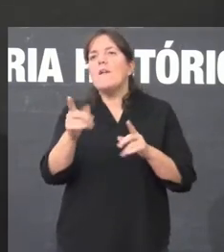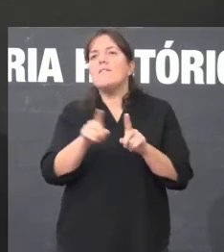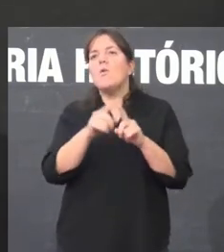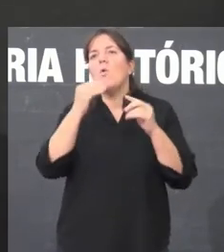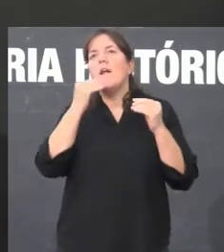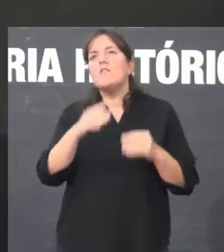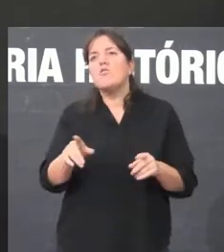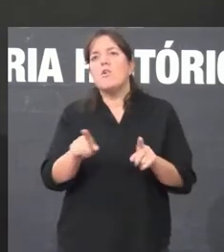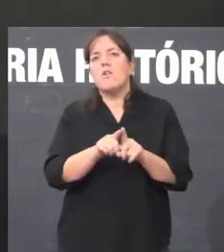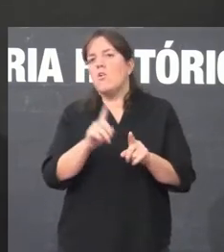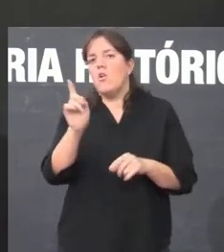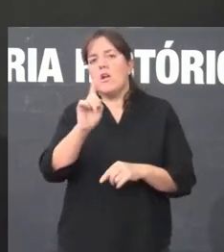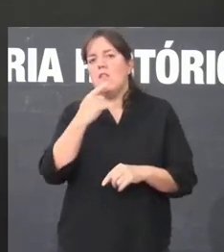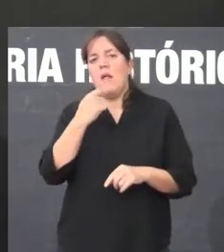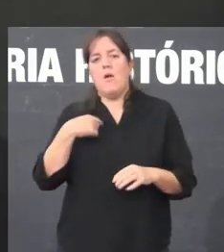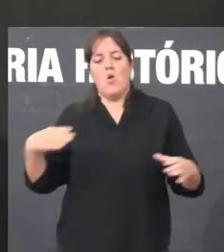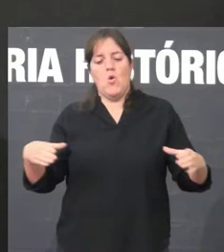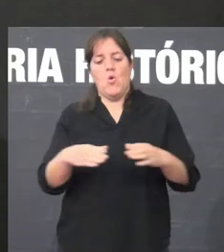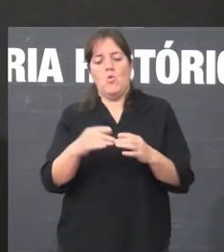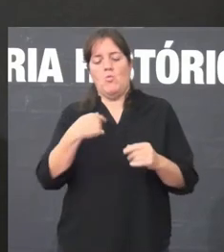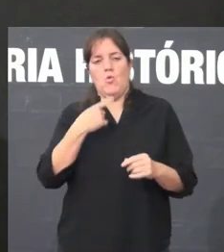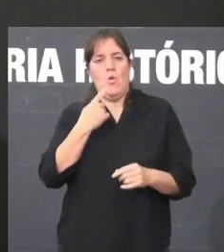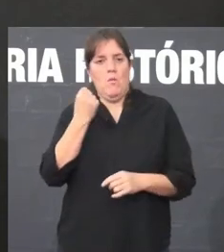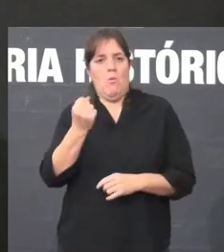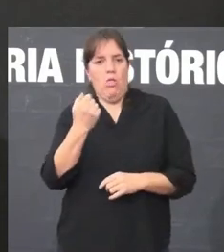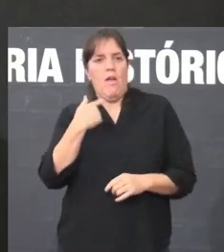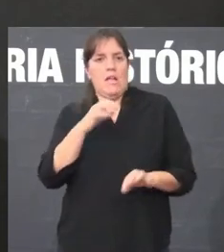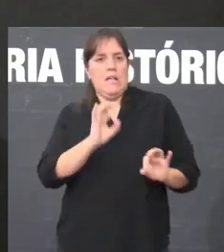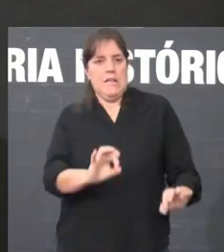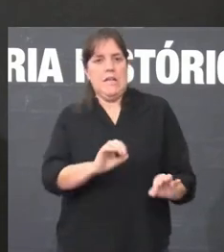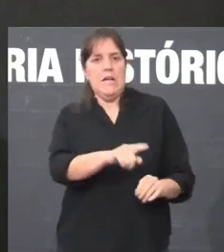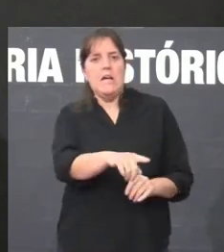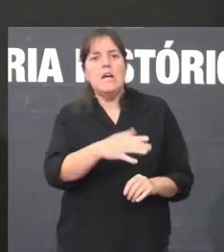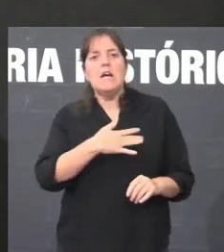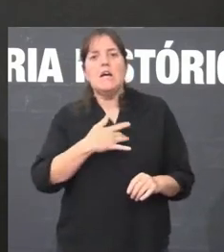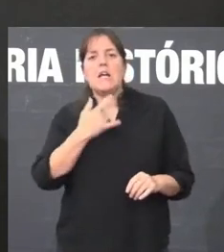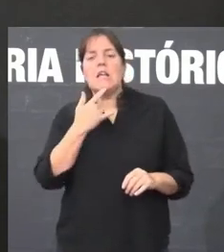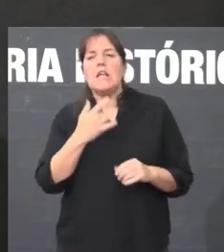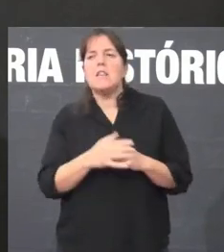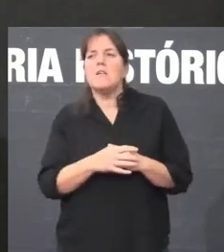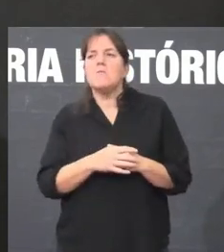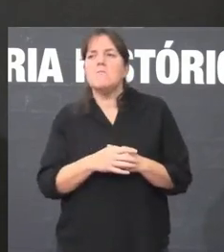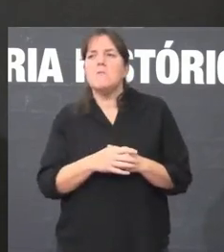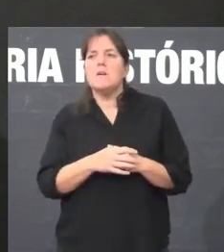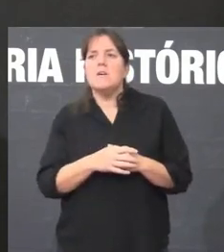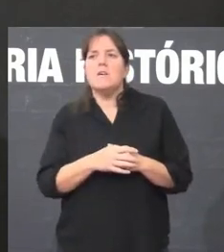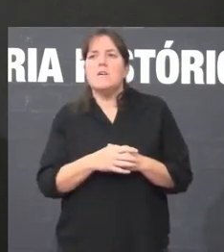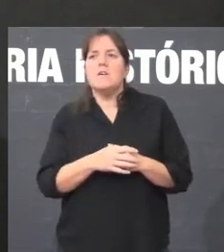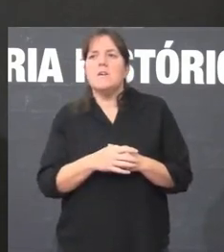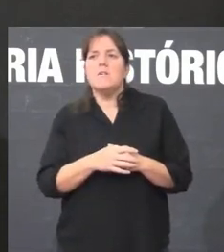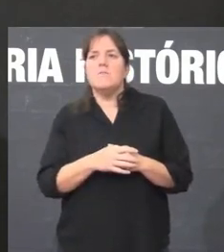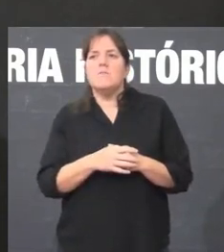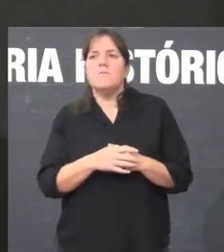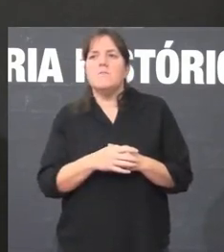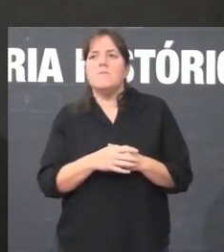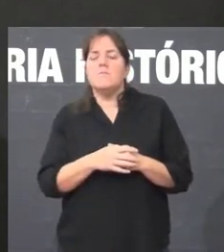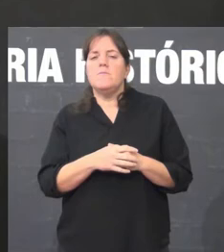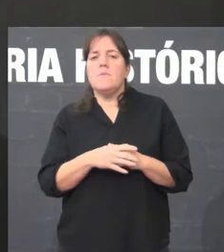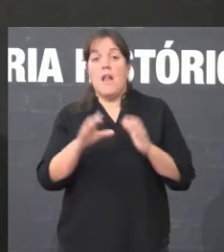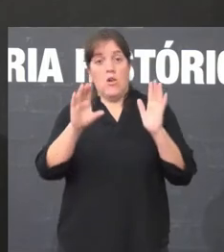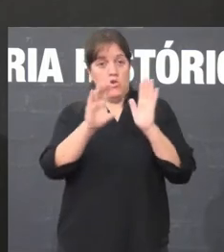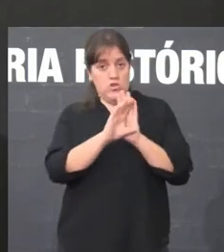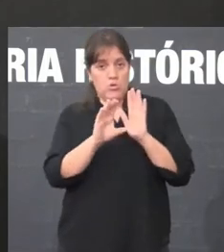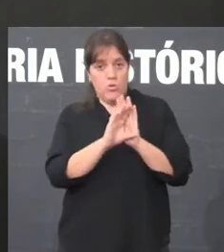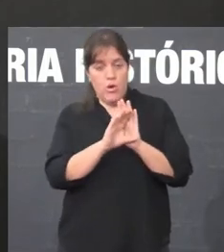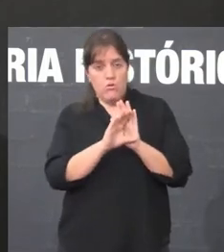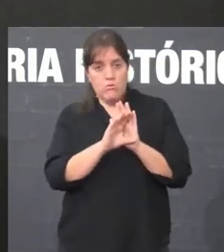había unos poderes fácticos que estaban ahí, ¿no? Y que estaban amenazando. Yo creo que la Constitución,